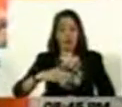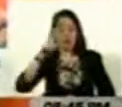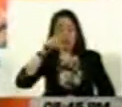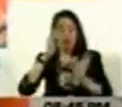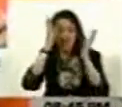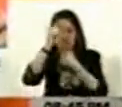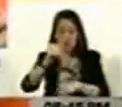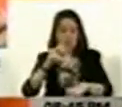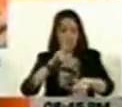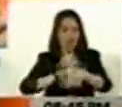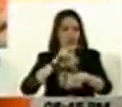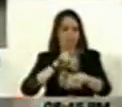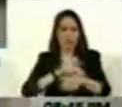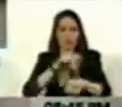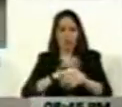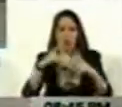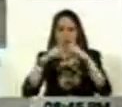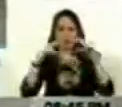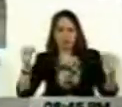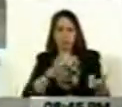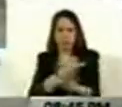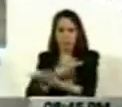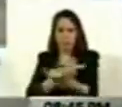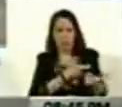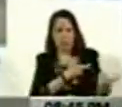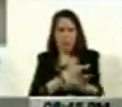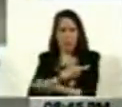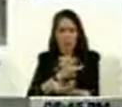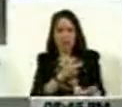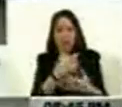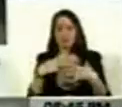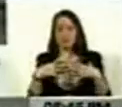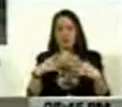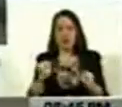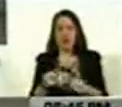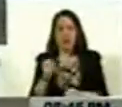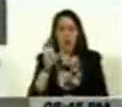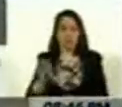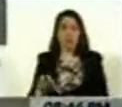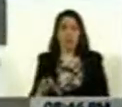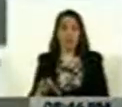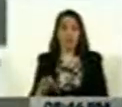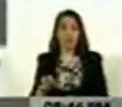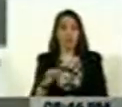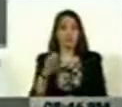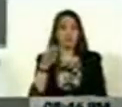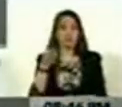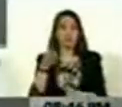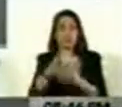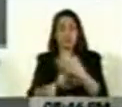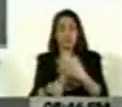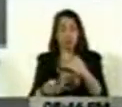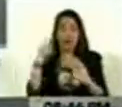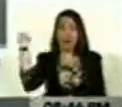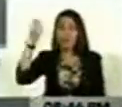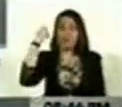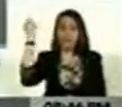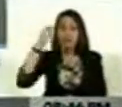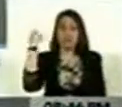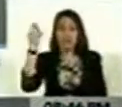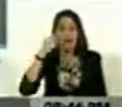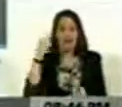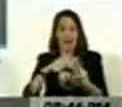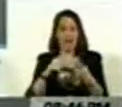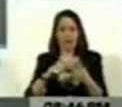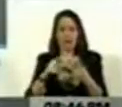y bomberos y Protección Civil y Funsalud de nuestro estado. En las zonas hacia lo que es el llano, lo que es vía Apure,